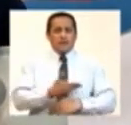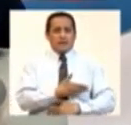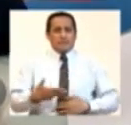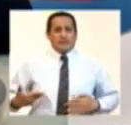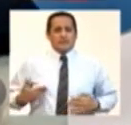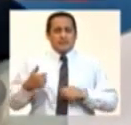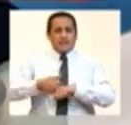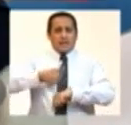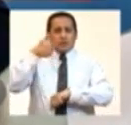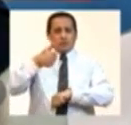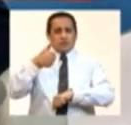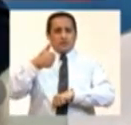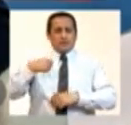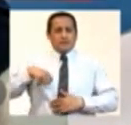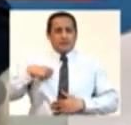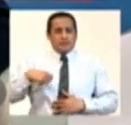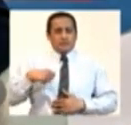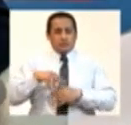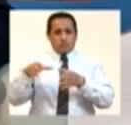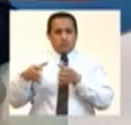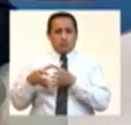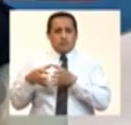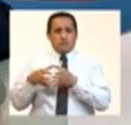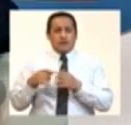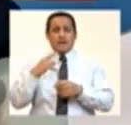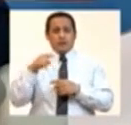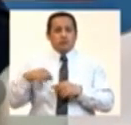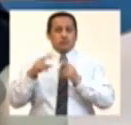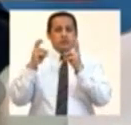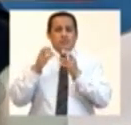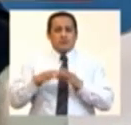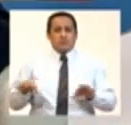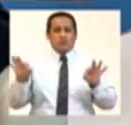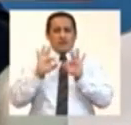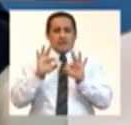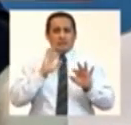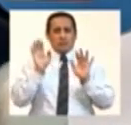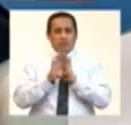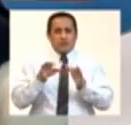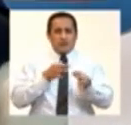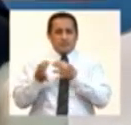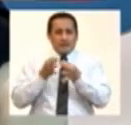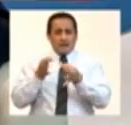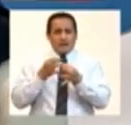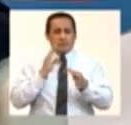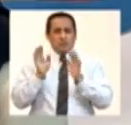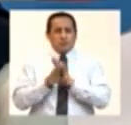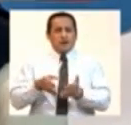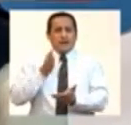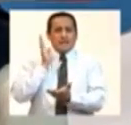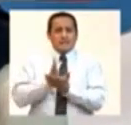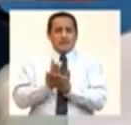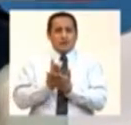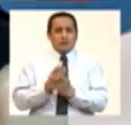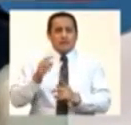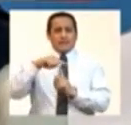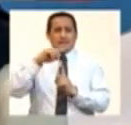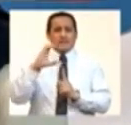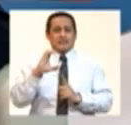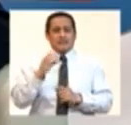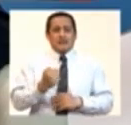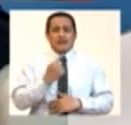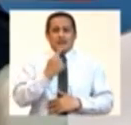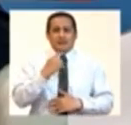la presidencia de la autoridad del INPE. Ese es un aspecto importante. El otro aspecto importante que señala la sentencia del